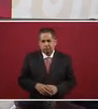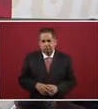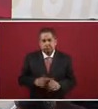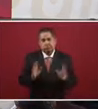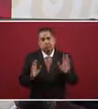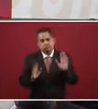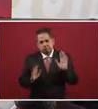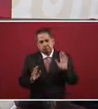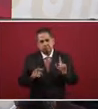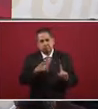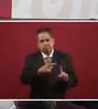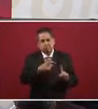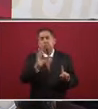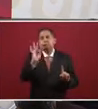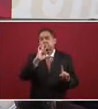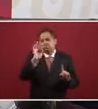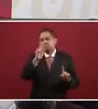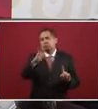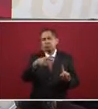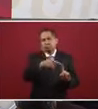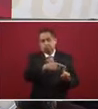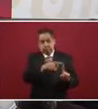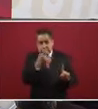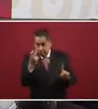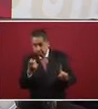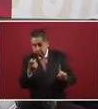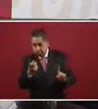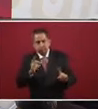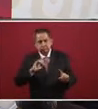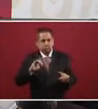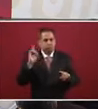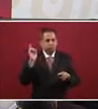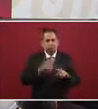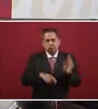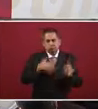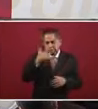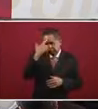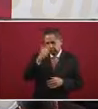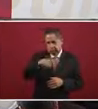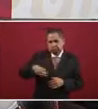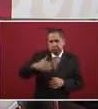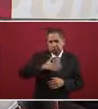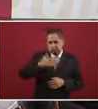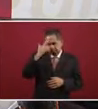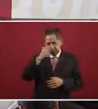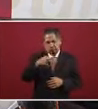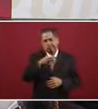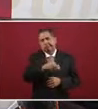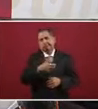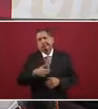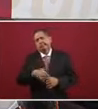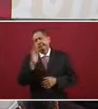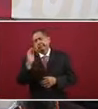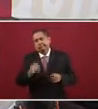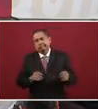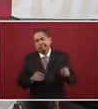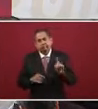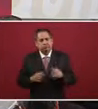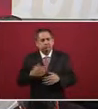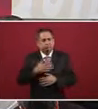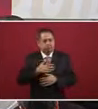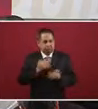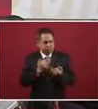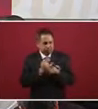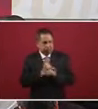entonces, a lo mejor, ¿sí?, habría la justificación de decir, yo hago lo